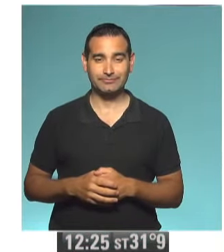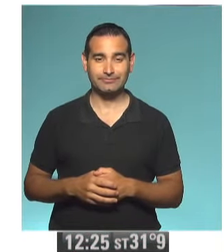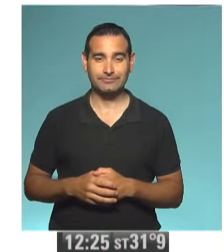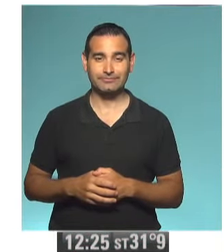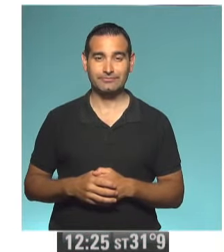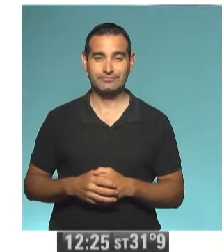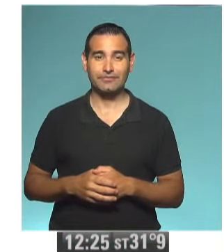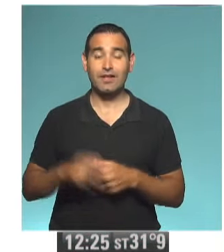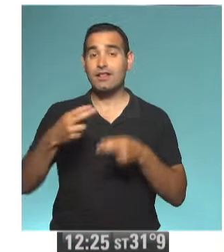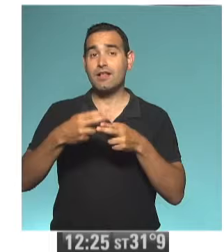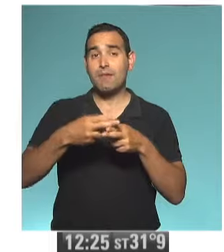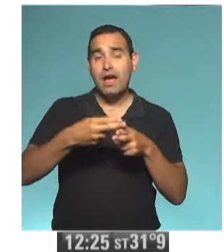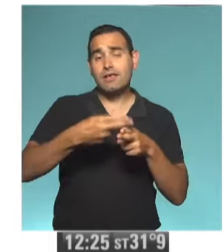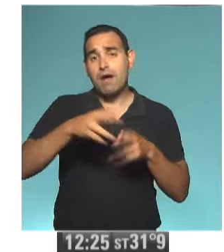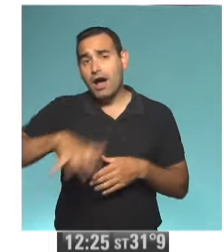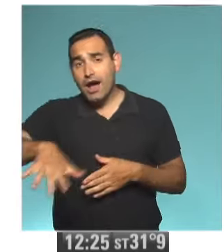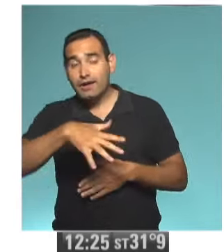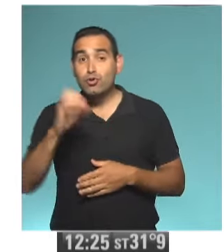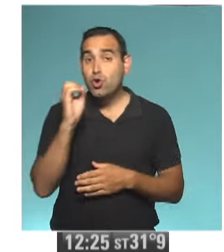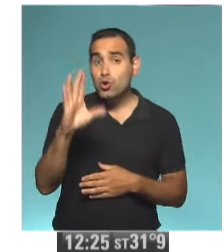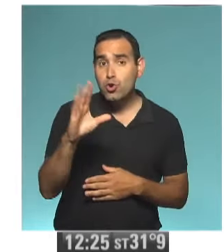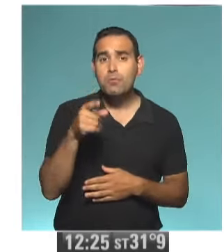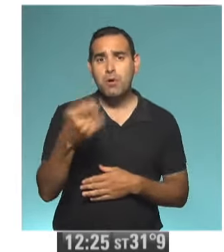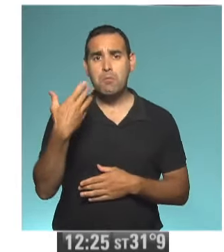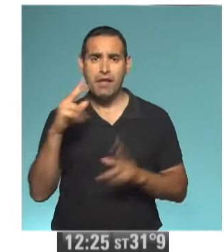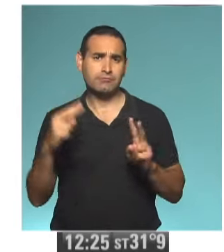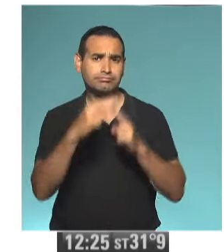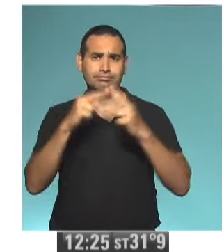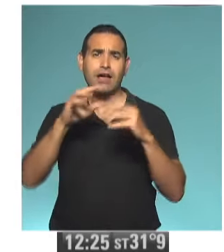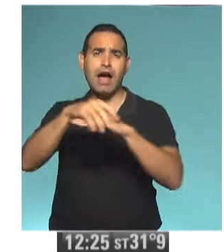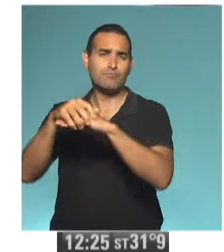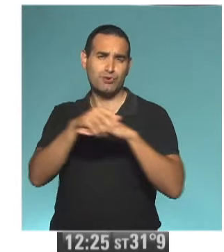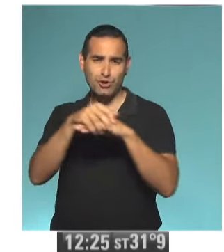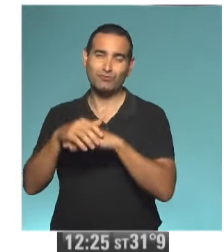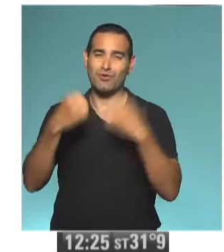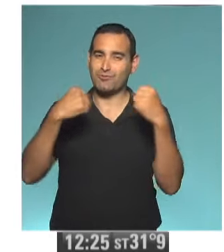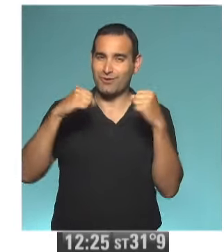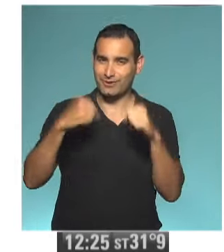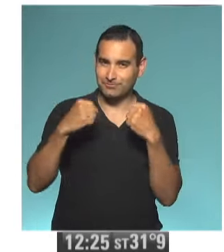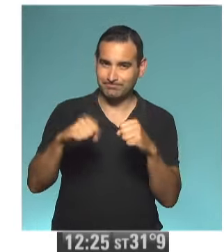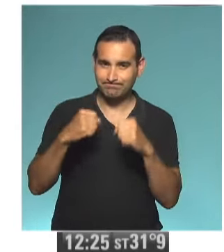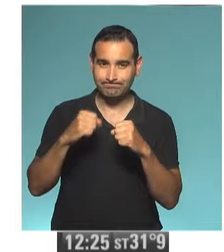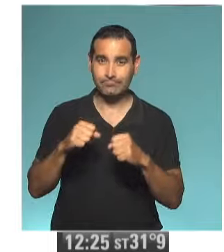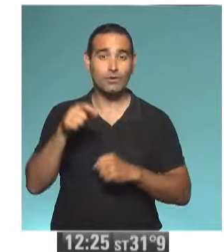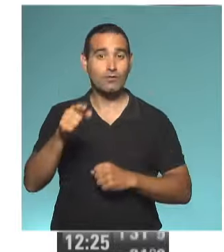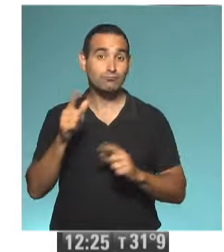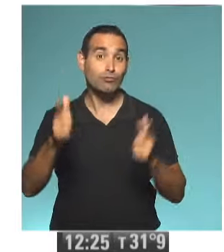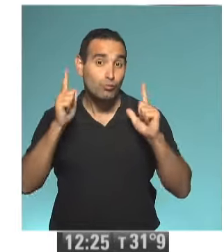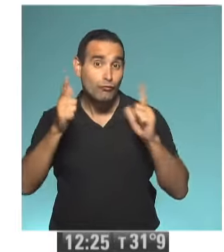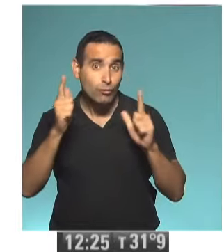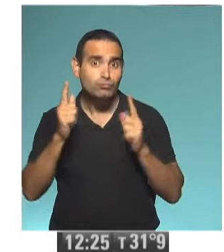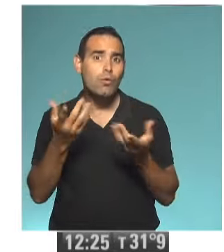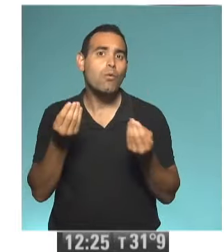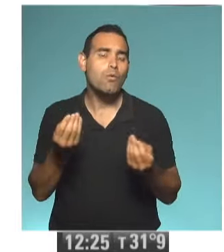Vamos. En plazas, parques y clubes podemos encontrarnos con amigos y amigas y hacer deportes. Para disfrutar de estos